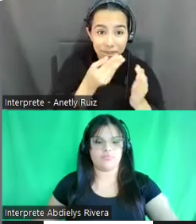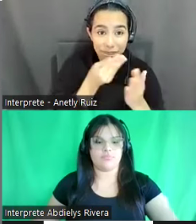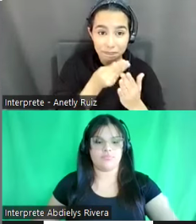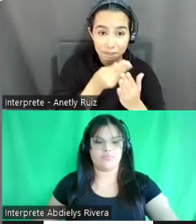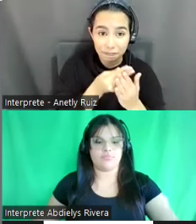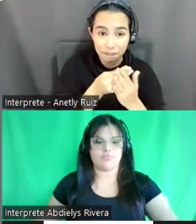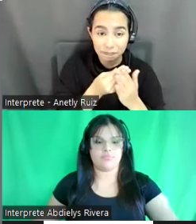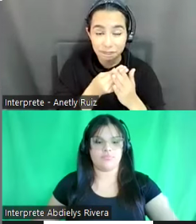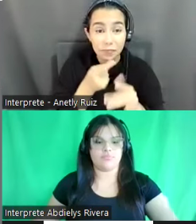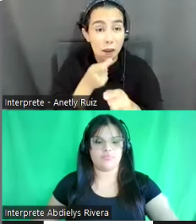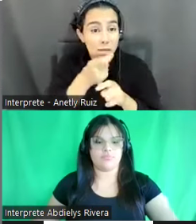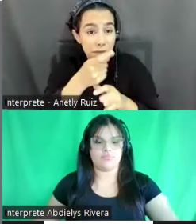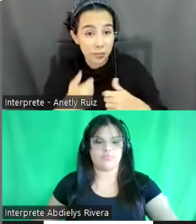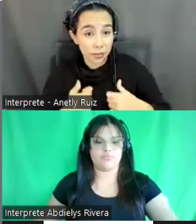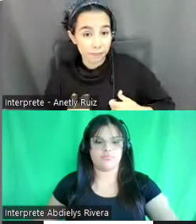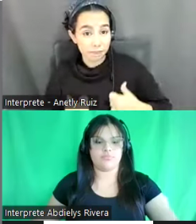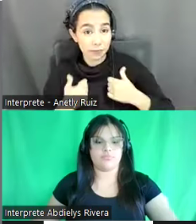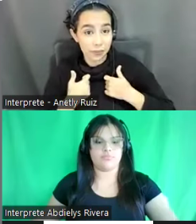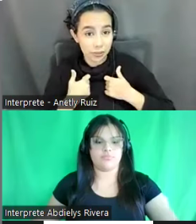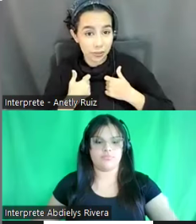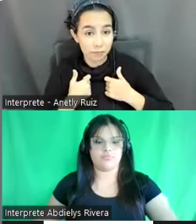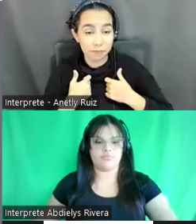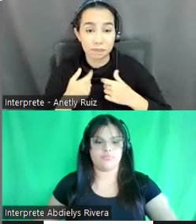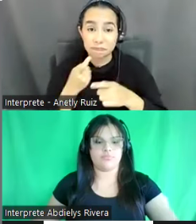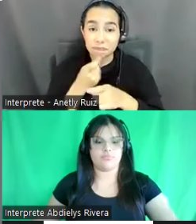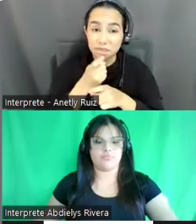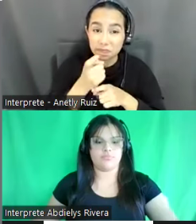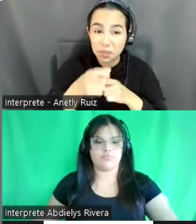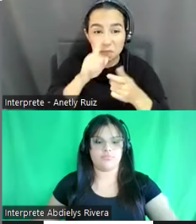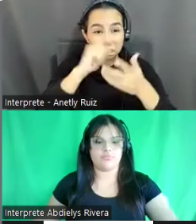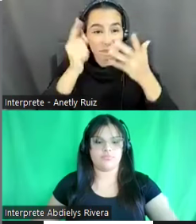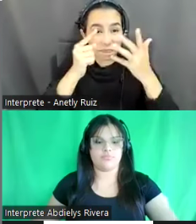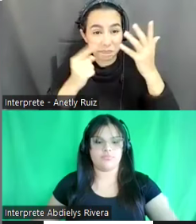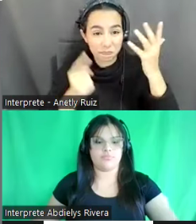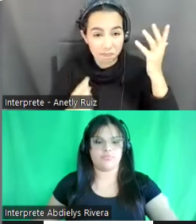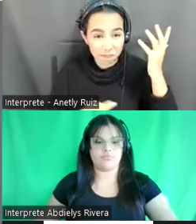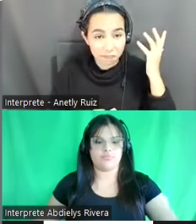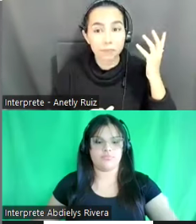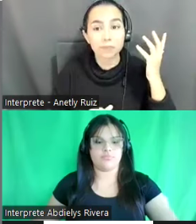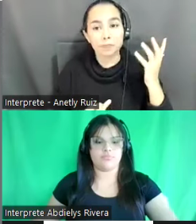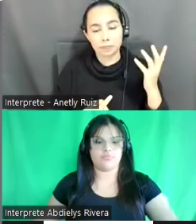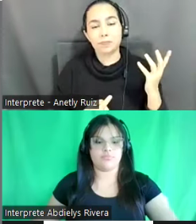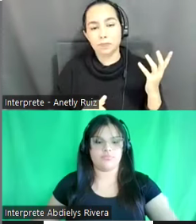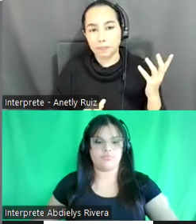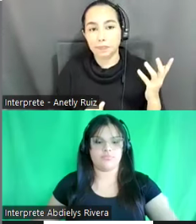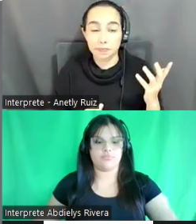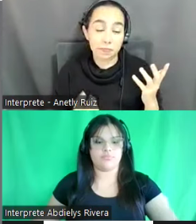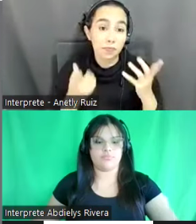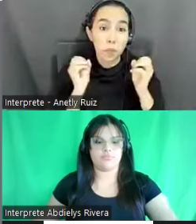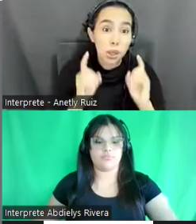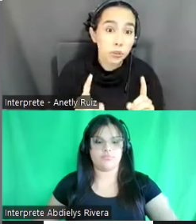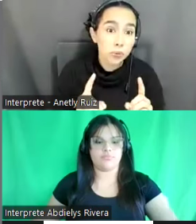ejemplo, de vivienda, trae problemas dentro de los determinantes sociales de la salud, trae el problema de la educación